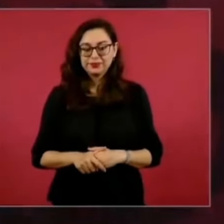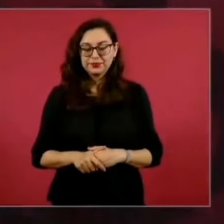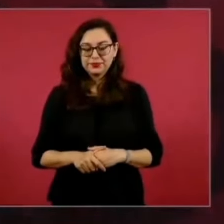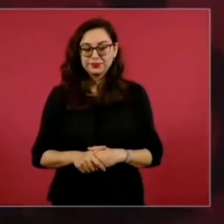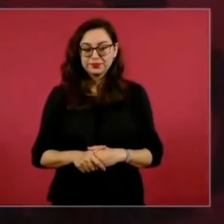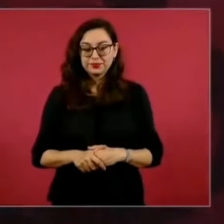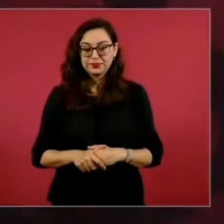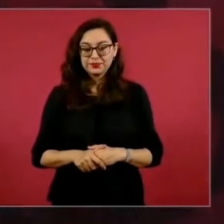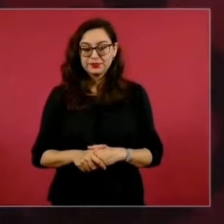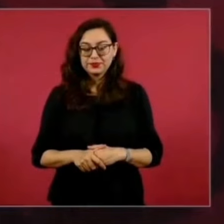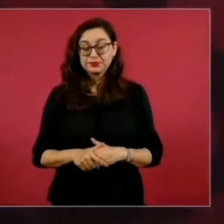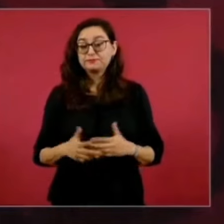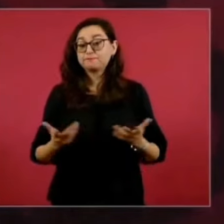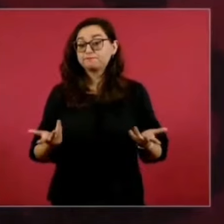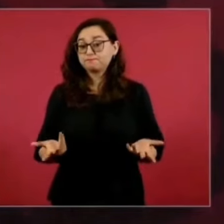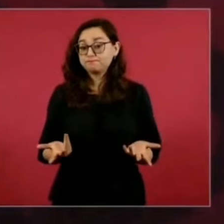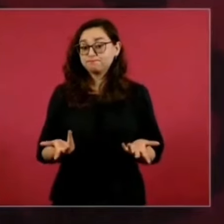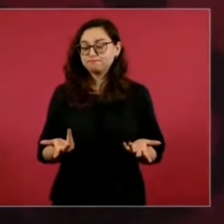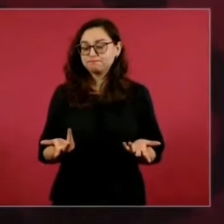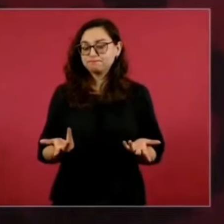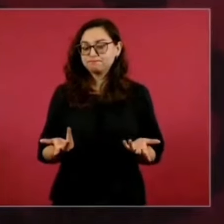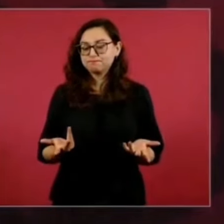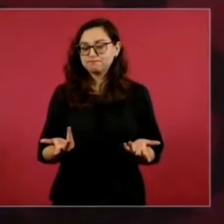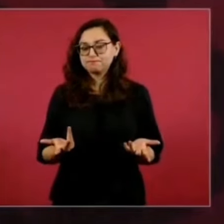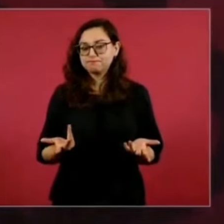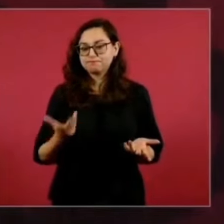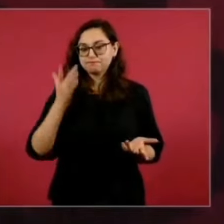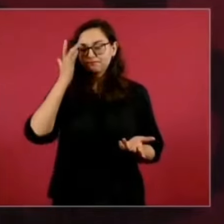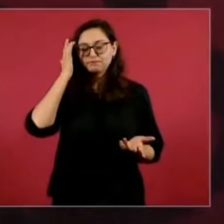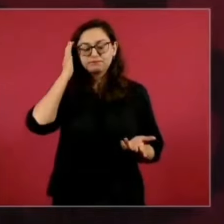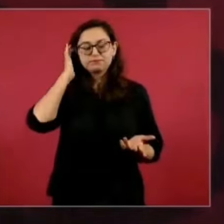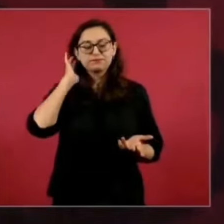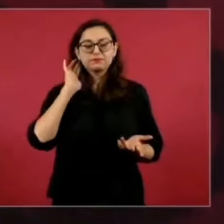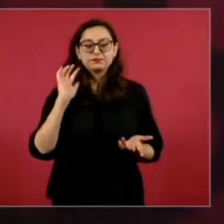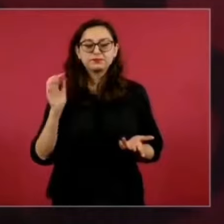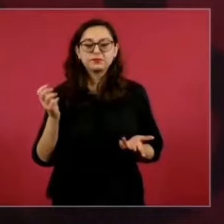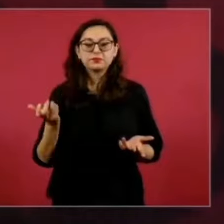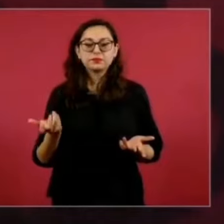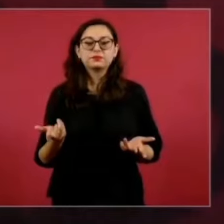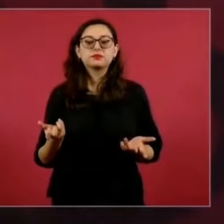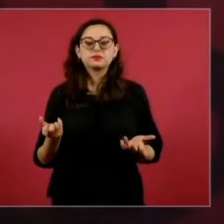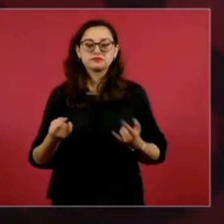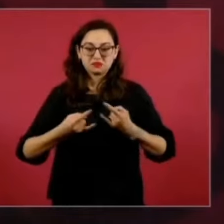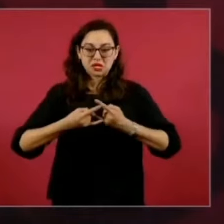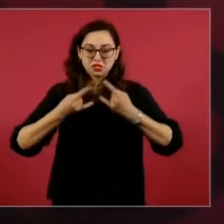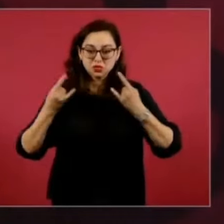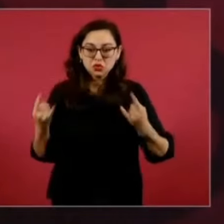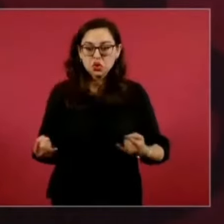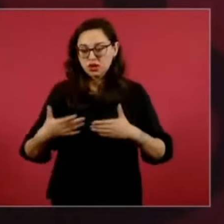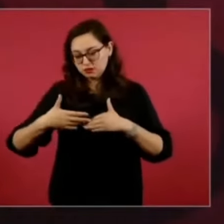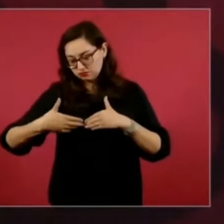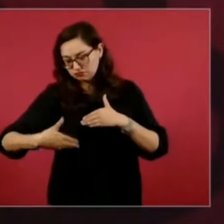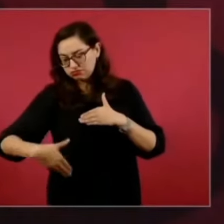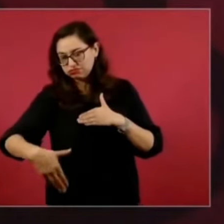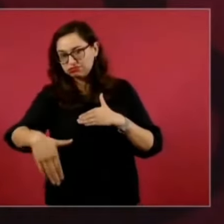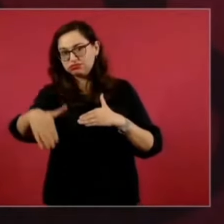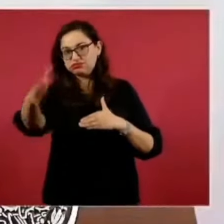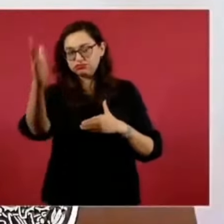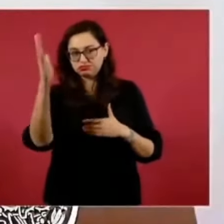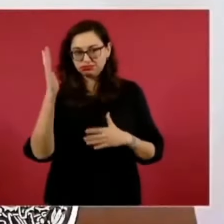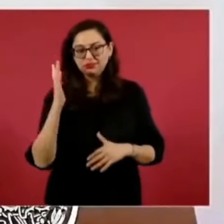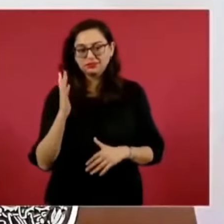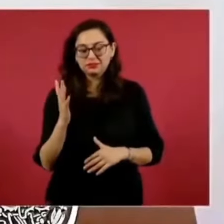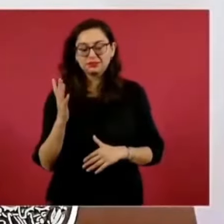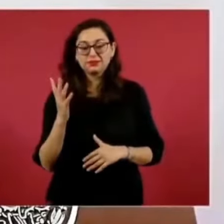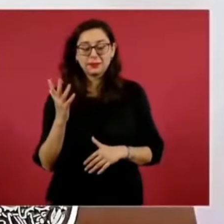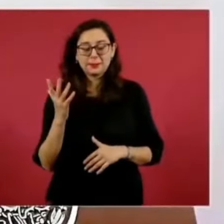y pues eh quieren seguir haciendo historia